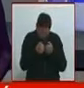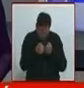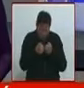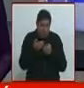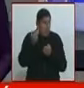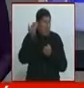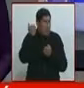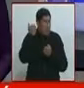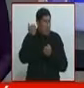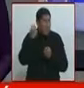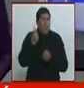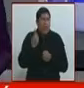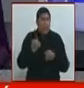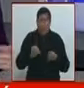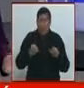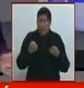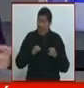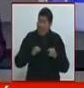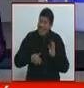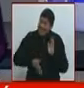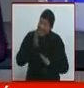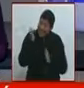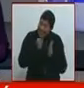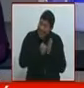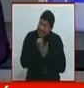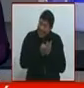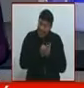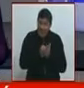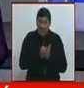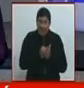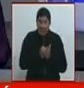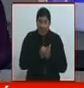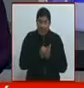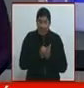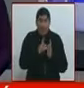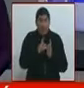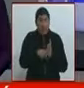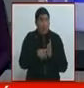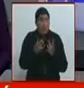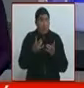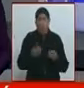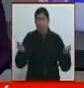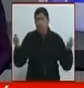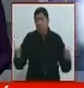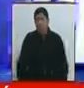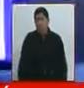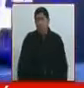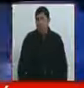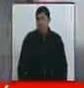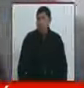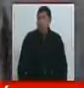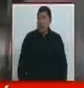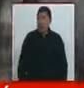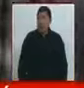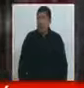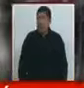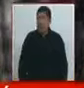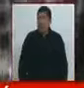una jovencita salió de casa señalando de que iba a internet y que volvía enseguida. Le vamos a contar lo que estuvo haciendo.